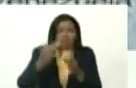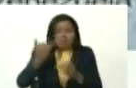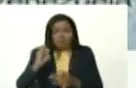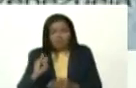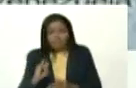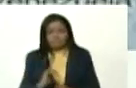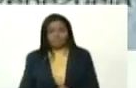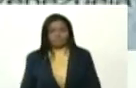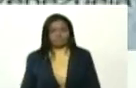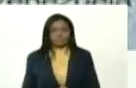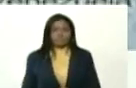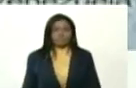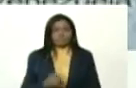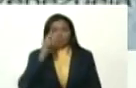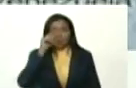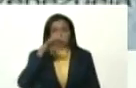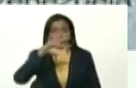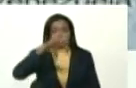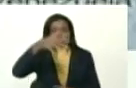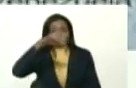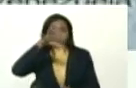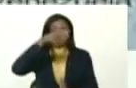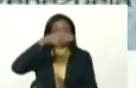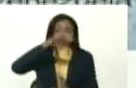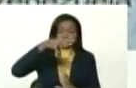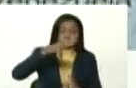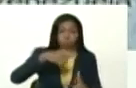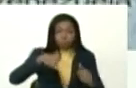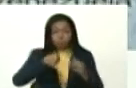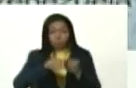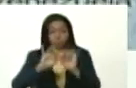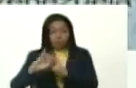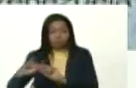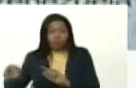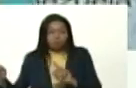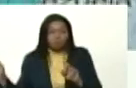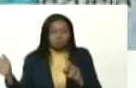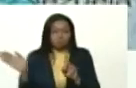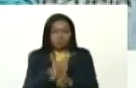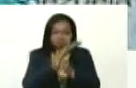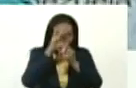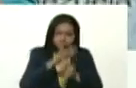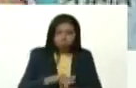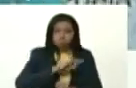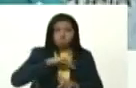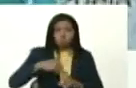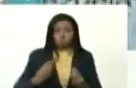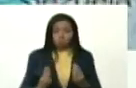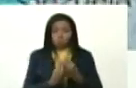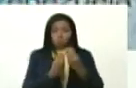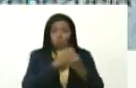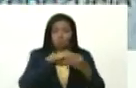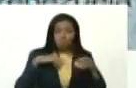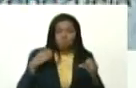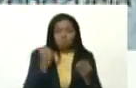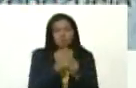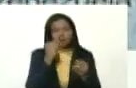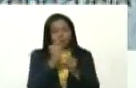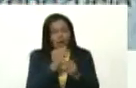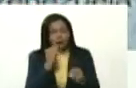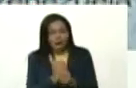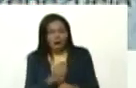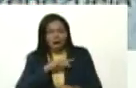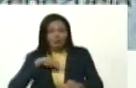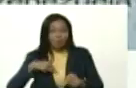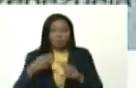con su muñeco títere, con sus derrotas. Acá nosotros con nuestro trabajo, con